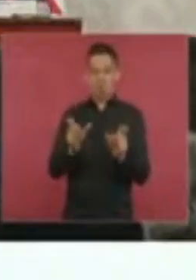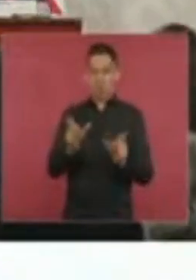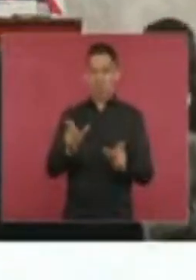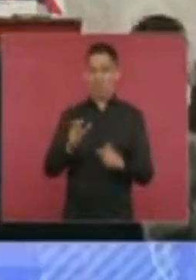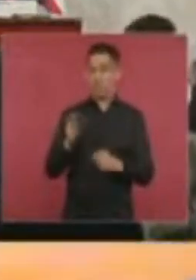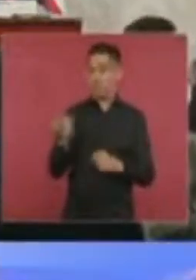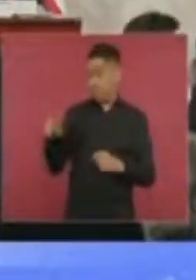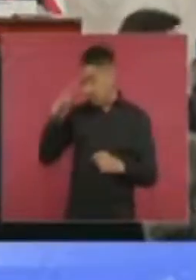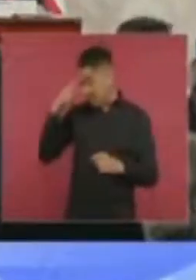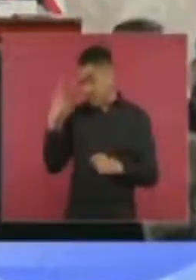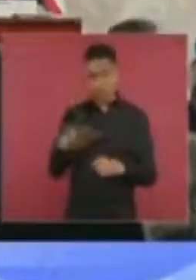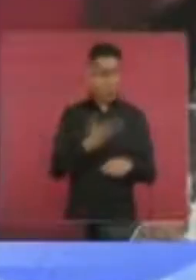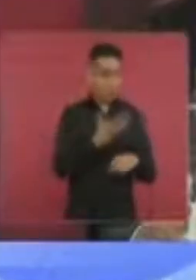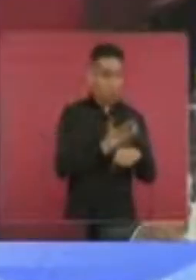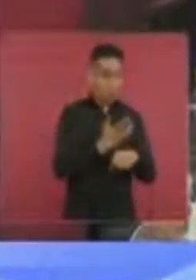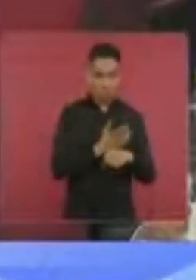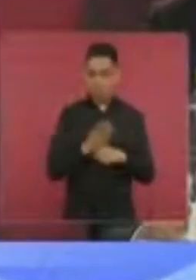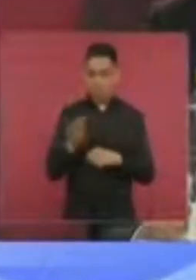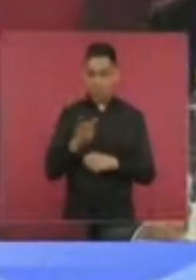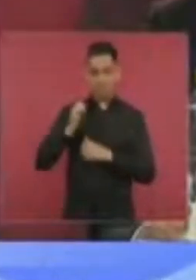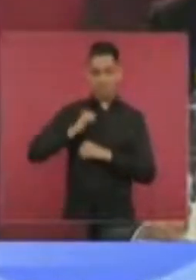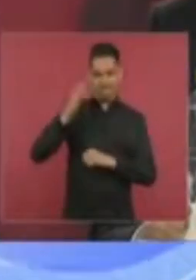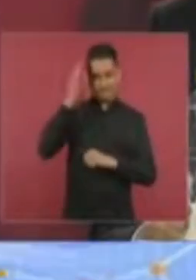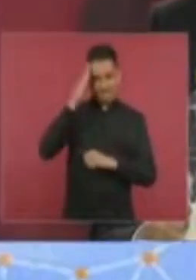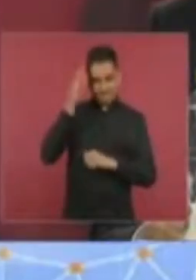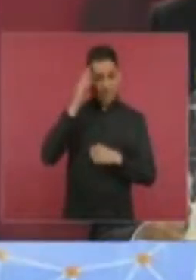así, bueno, pues,